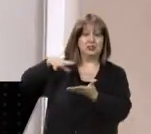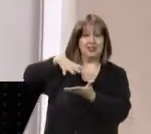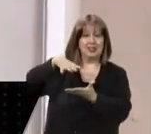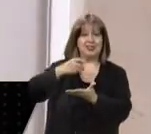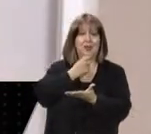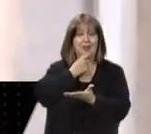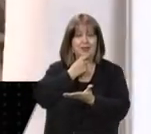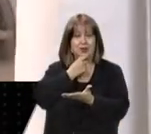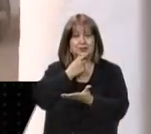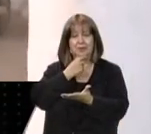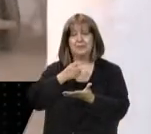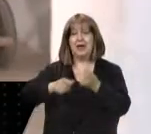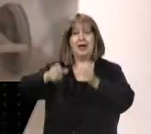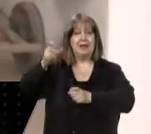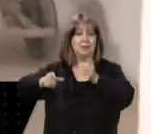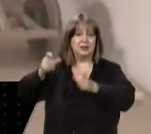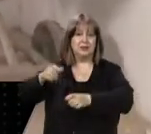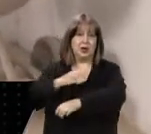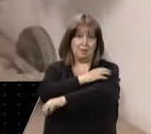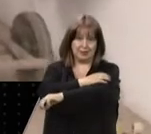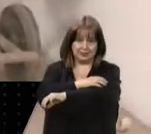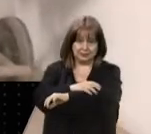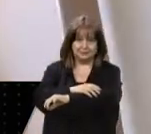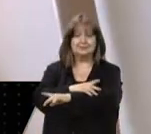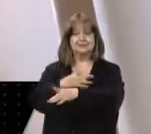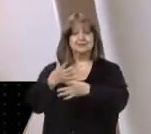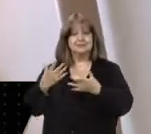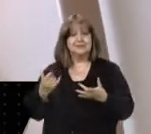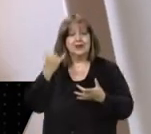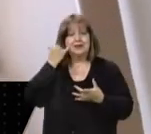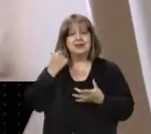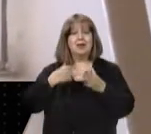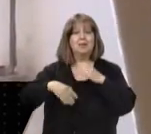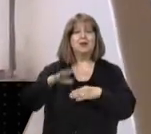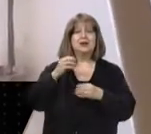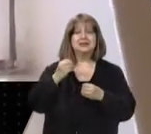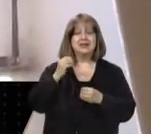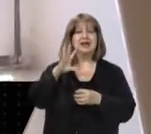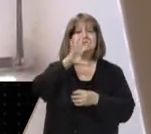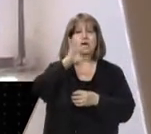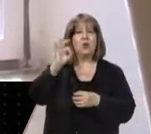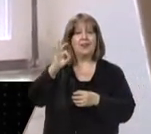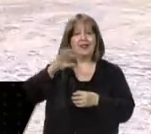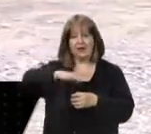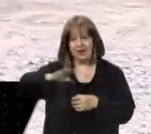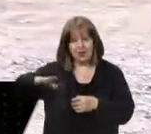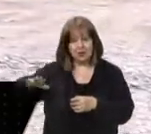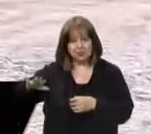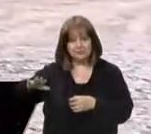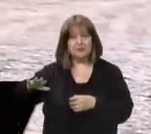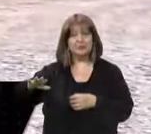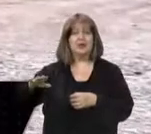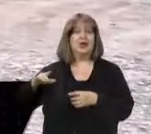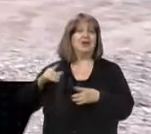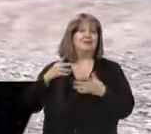sociedad más vulnerable. ¿Por qué? Porque esto va a impactar en 50 niños y niñas y también en sus familias. Porque